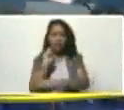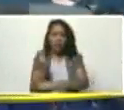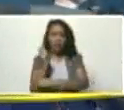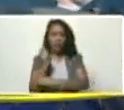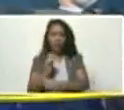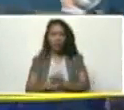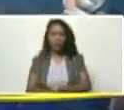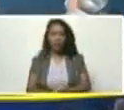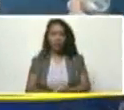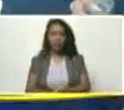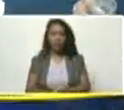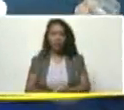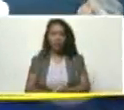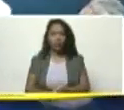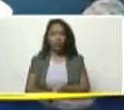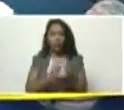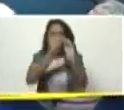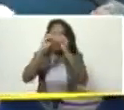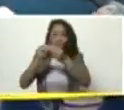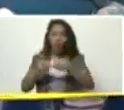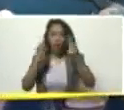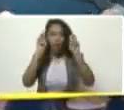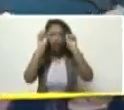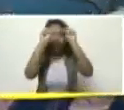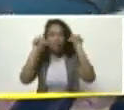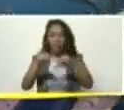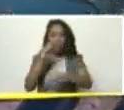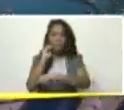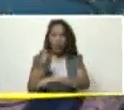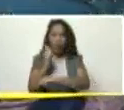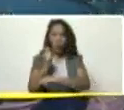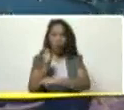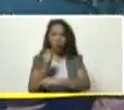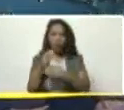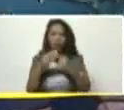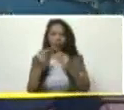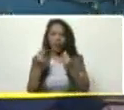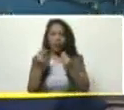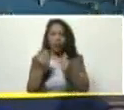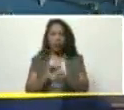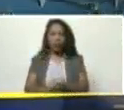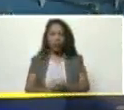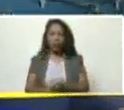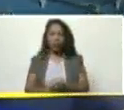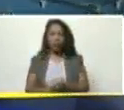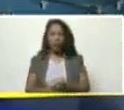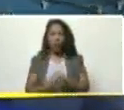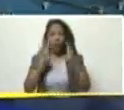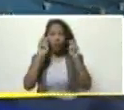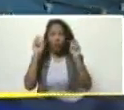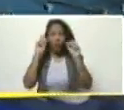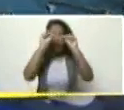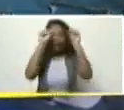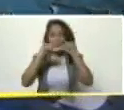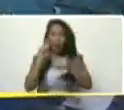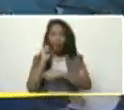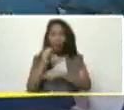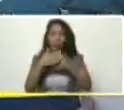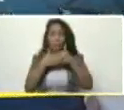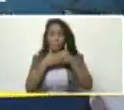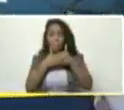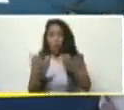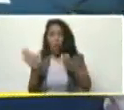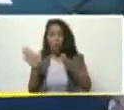financiero, la configuración de un nuevo sistema monetario, un nuevo sistema financiero que abra las puertas